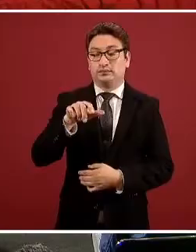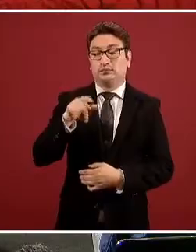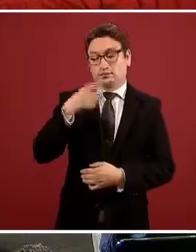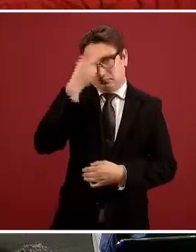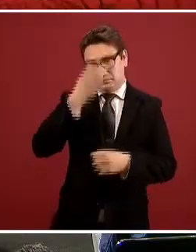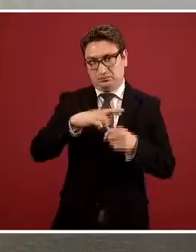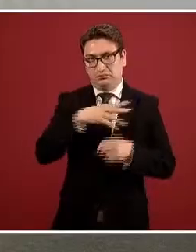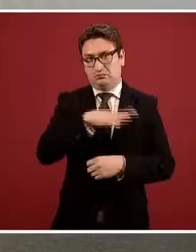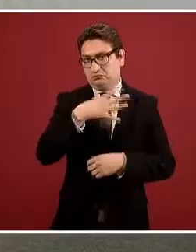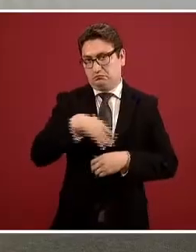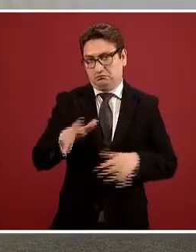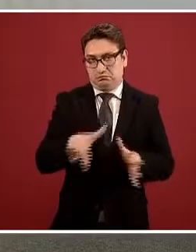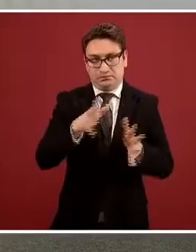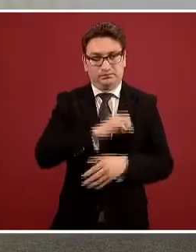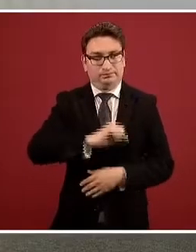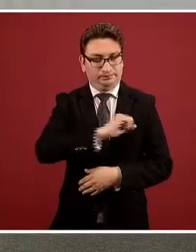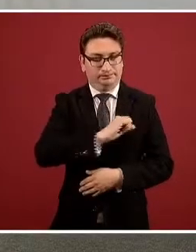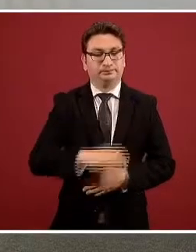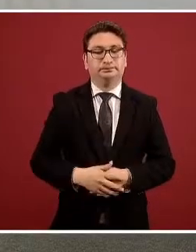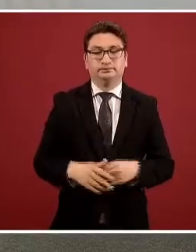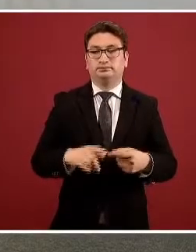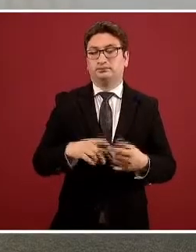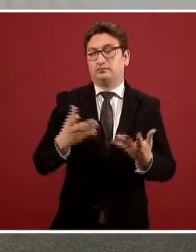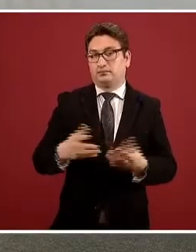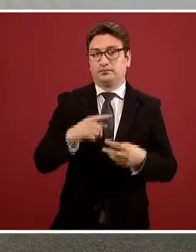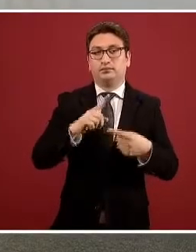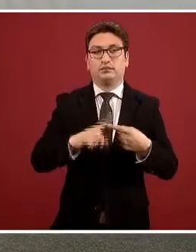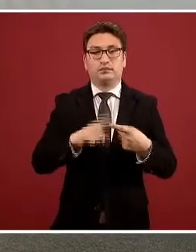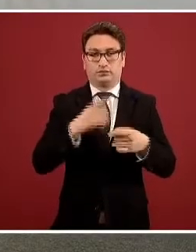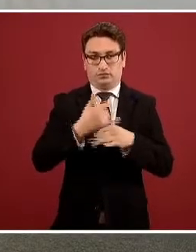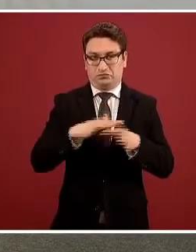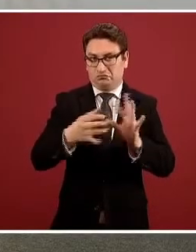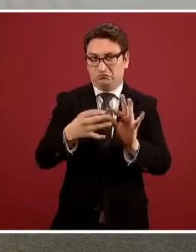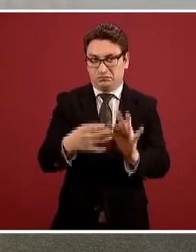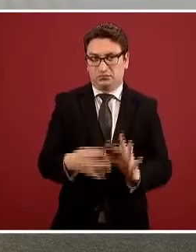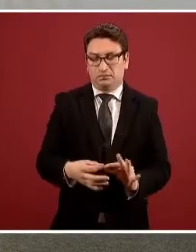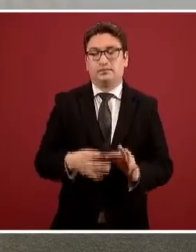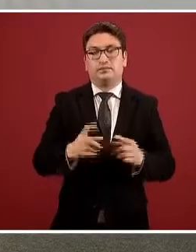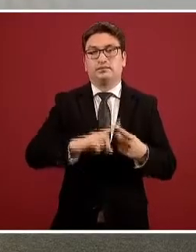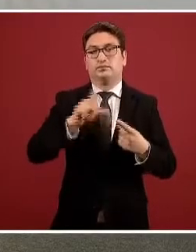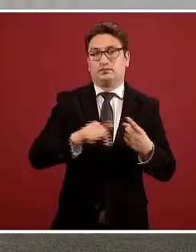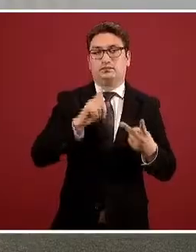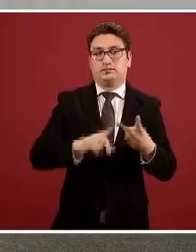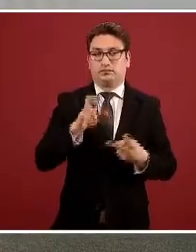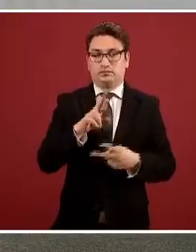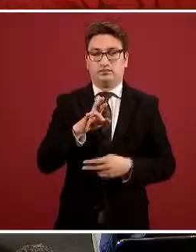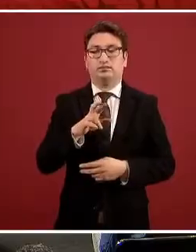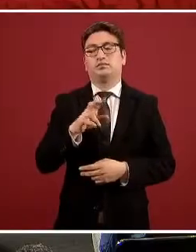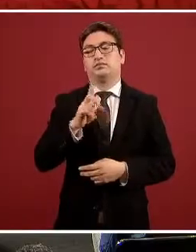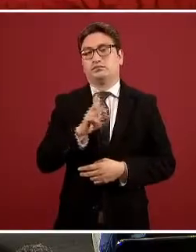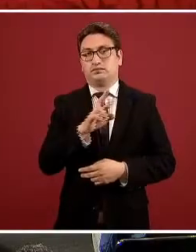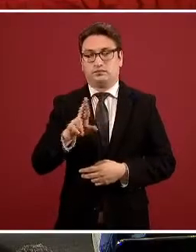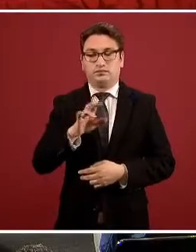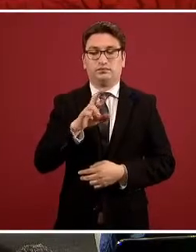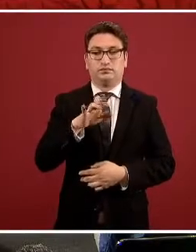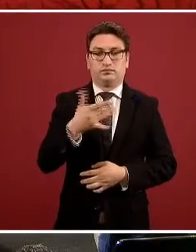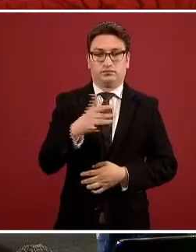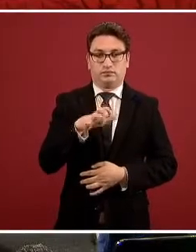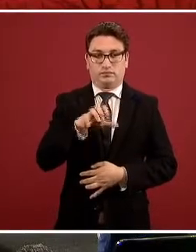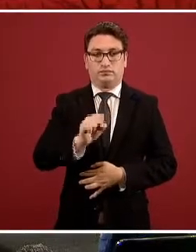Salud. Vamos a empezar con el informe técnico y después el doctor Reyes Terán